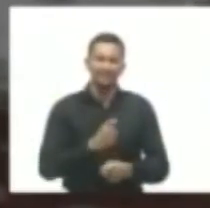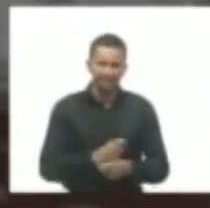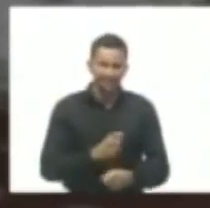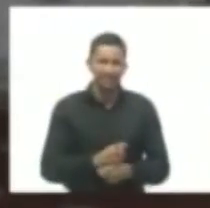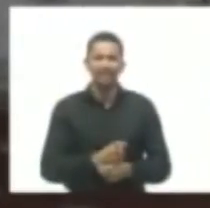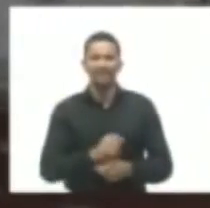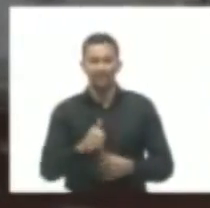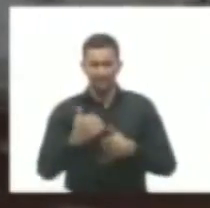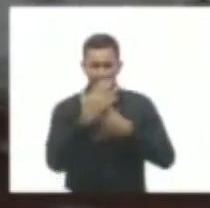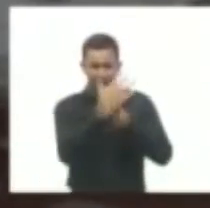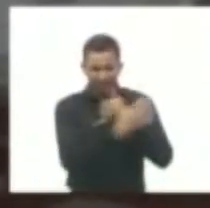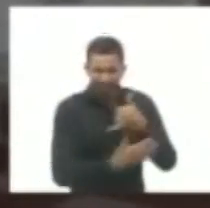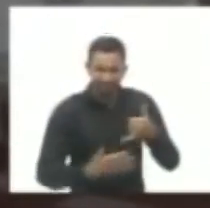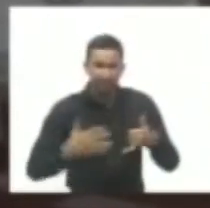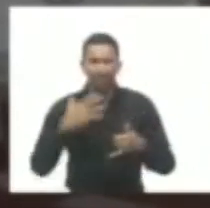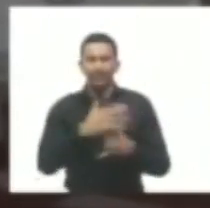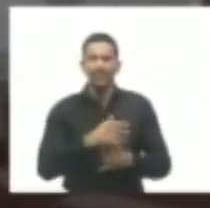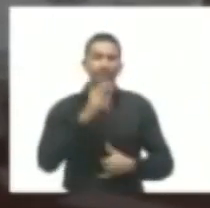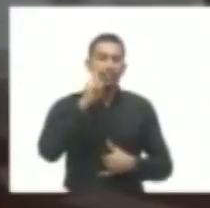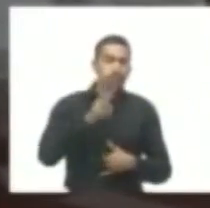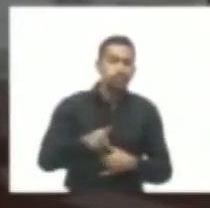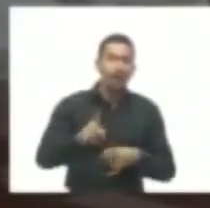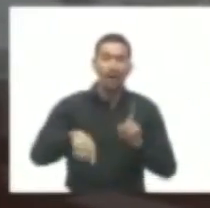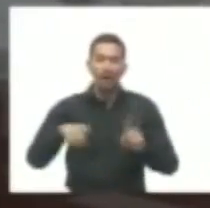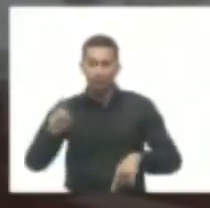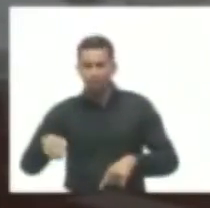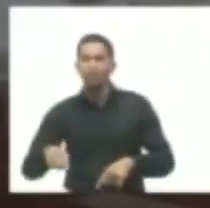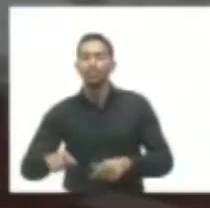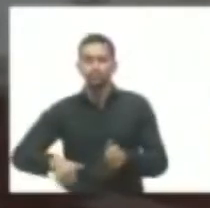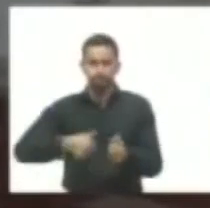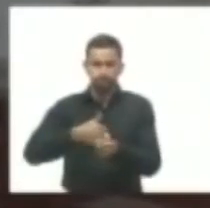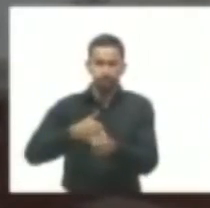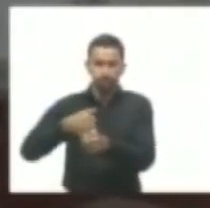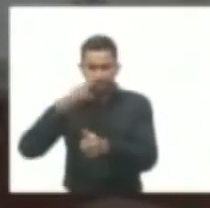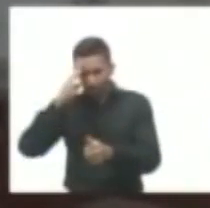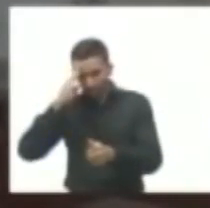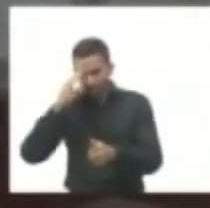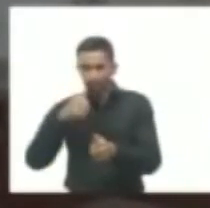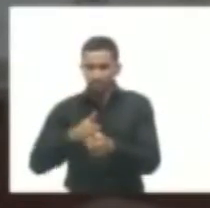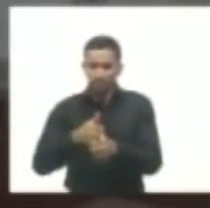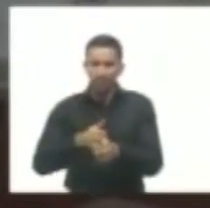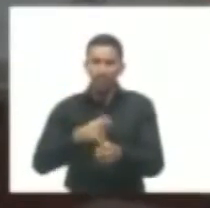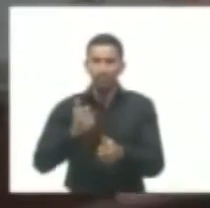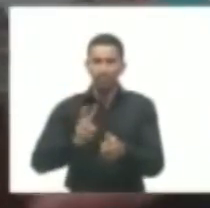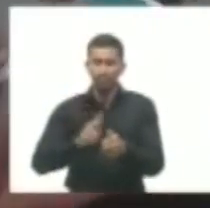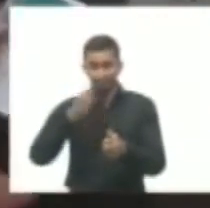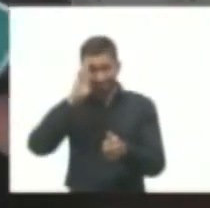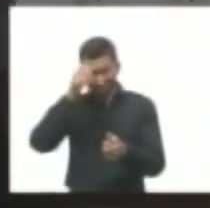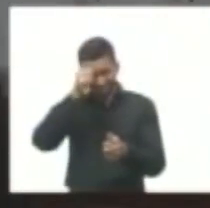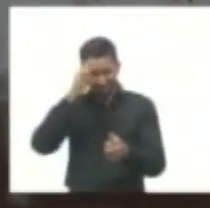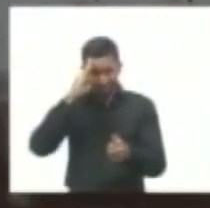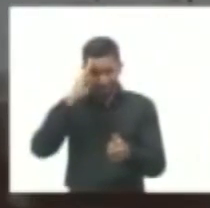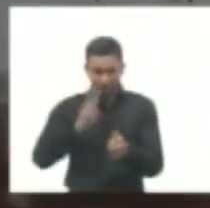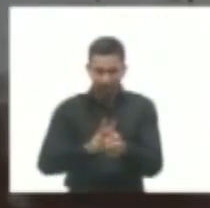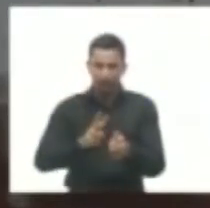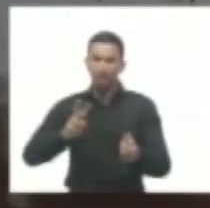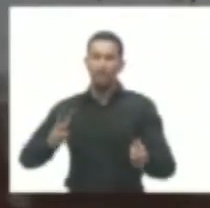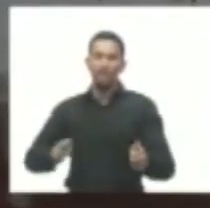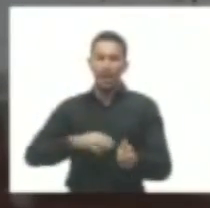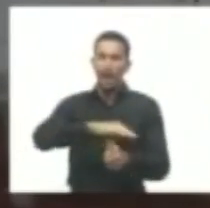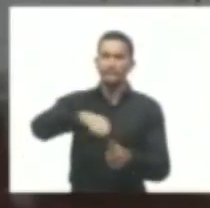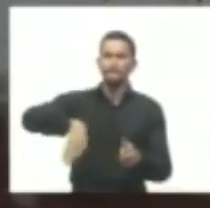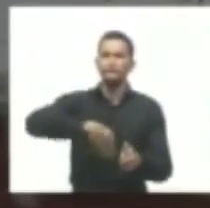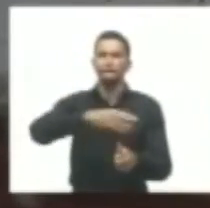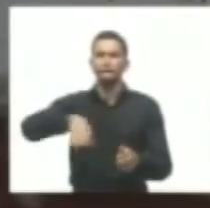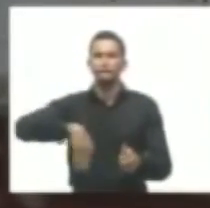nacional. Nosotros vemos esquemas de seguridad de algunos colegas que fueron amenazados que comienzan a ser desmontados y eso nos preocupa por sobremanera,